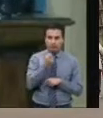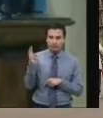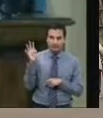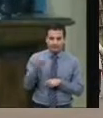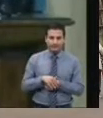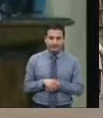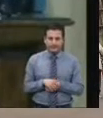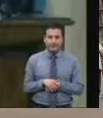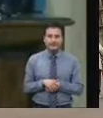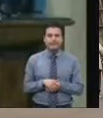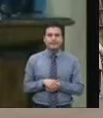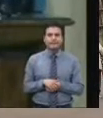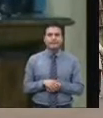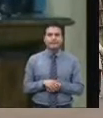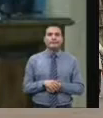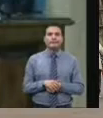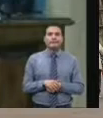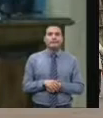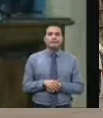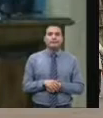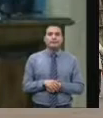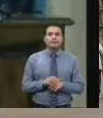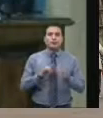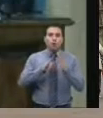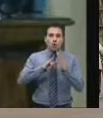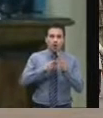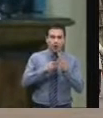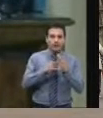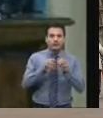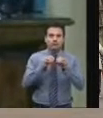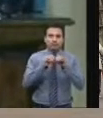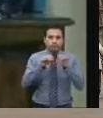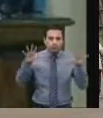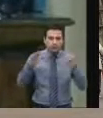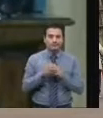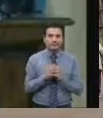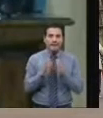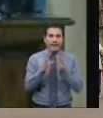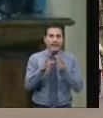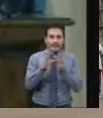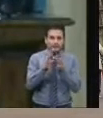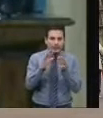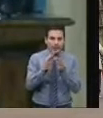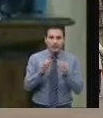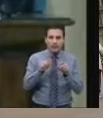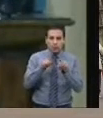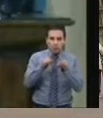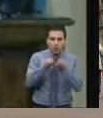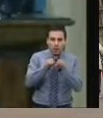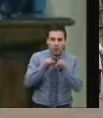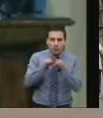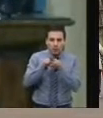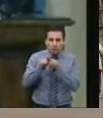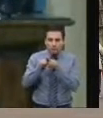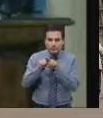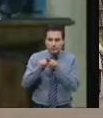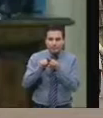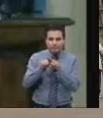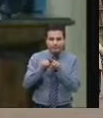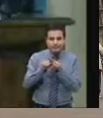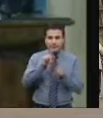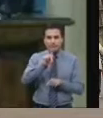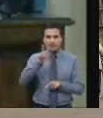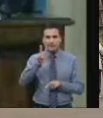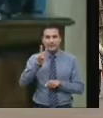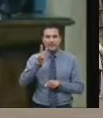tiempo en el que iniciaron y se difundieron estos mensajes, la identidad o similitud del contenido de los mensajes, apoyar o respaldar al Partido